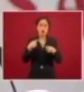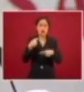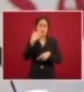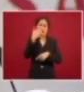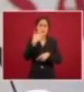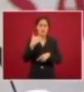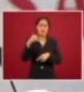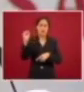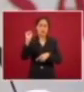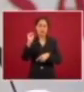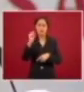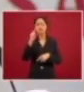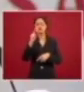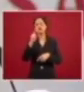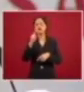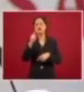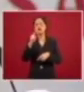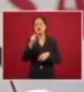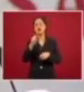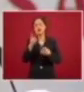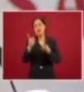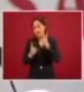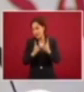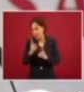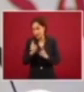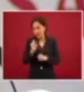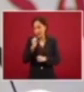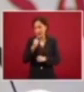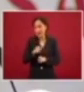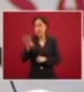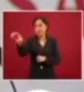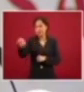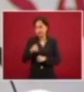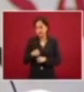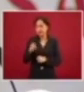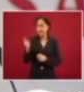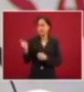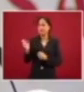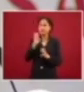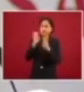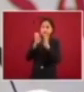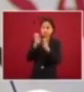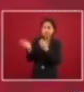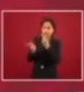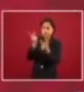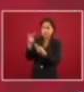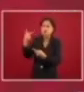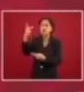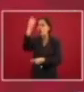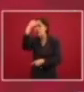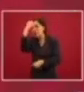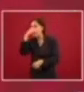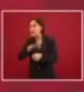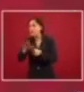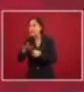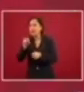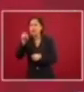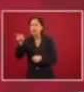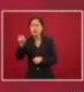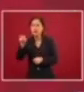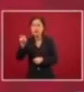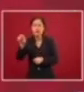para que opine mal que por cierto nunca se había metido hablar